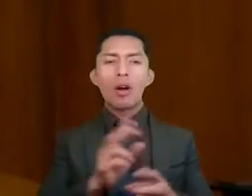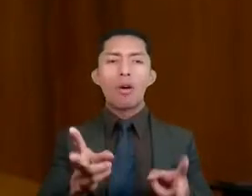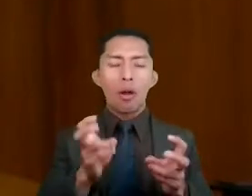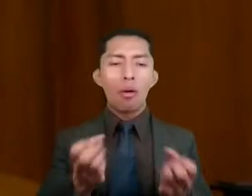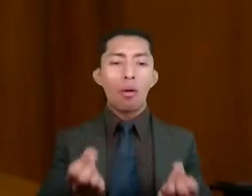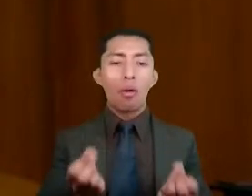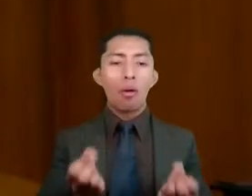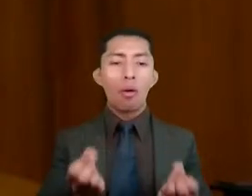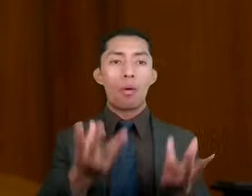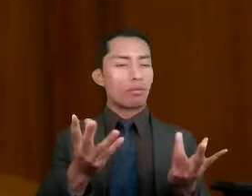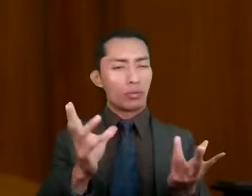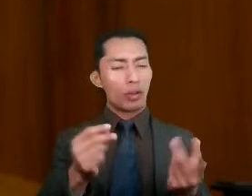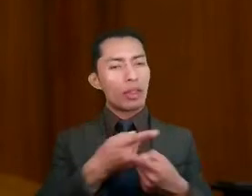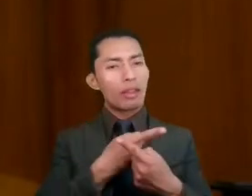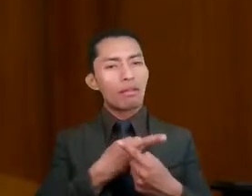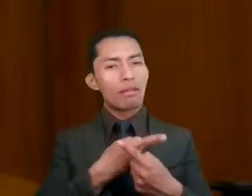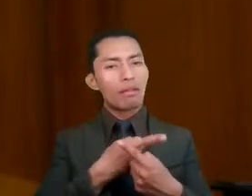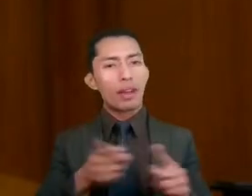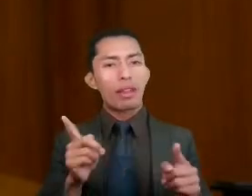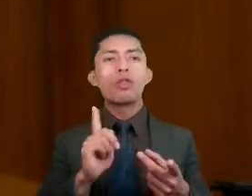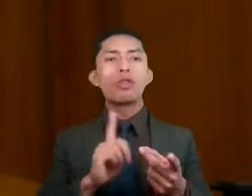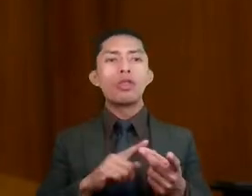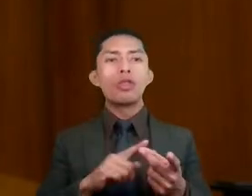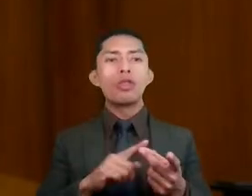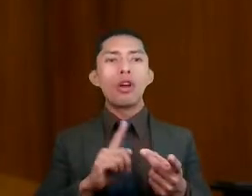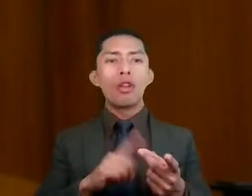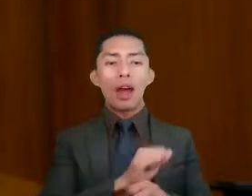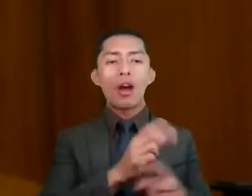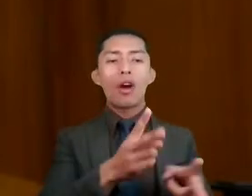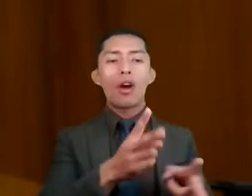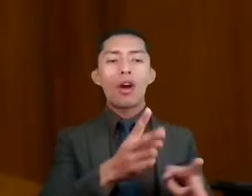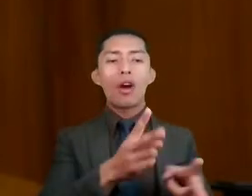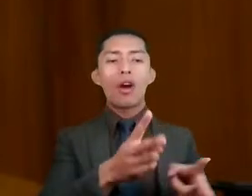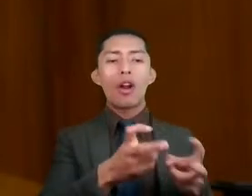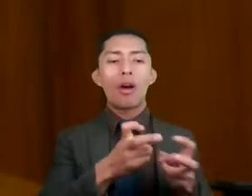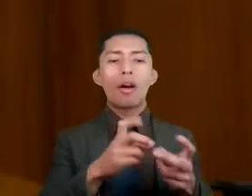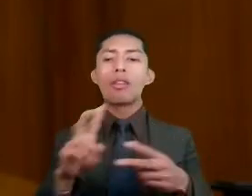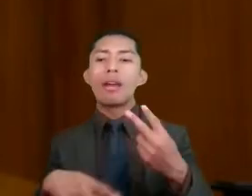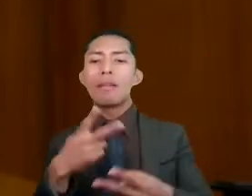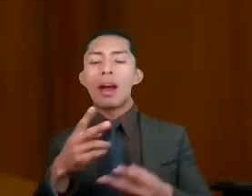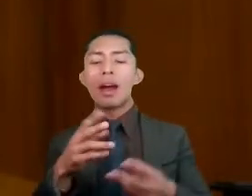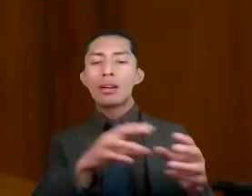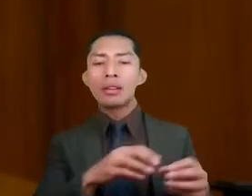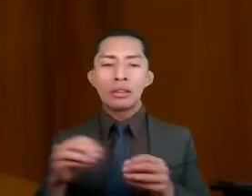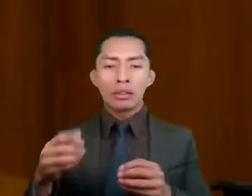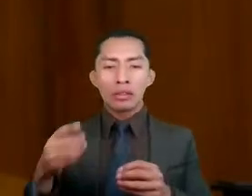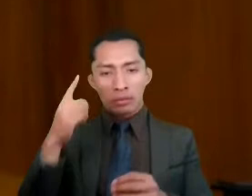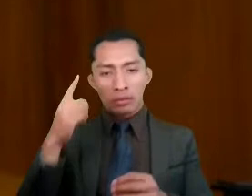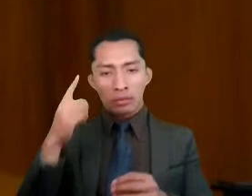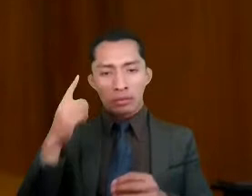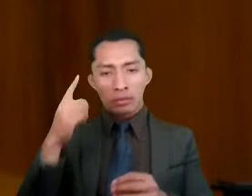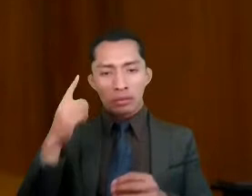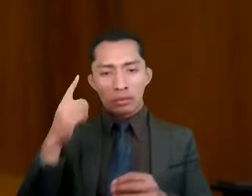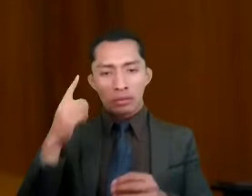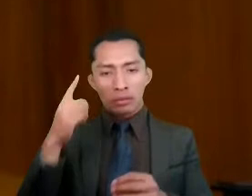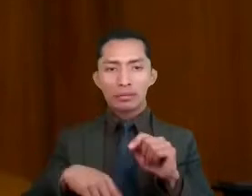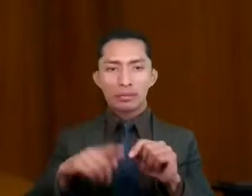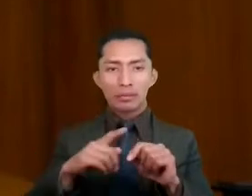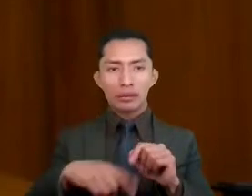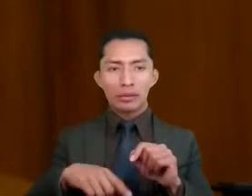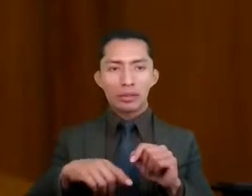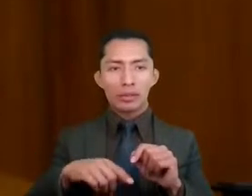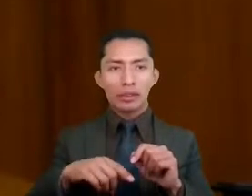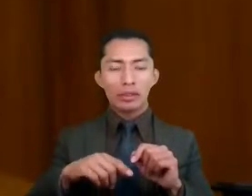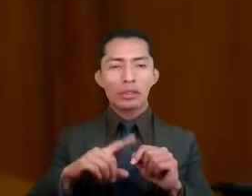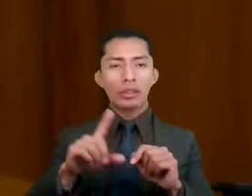robaban, hacia dónde se dirige el robo de un vehículo, si se va a desarmar para venderse como refacciones, si se va a